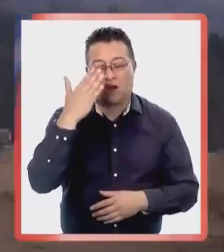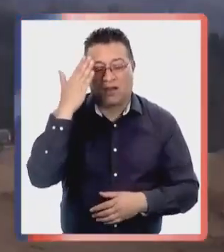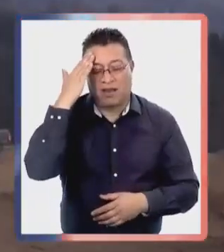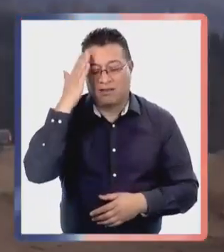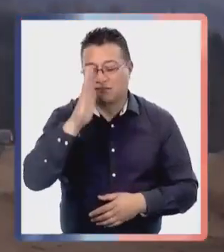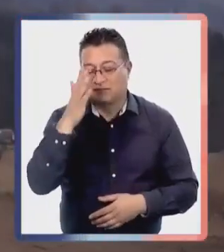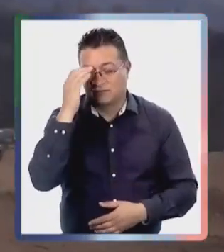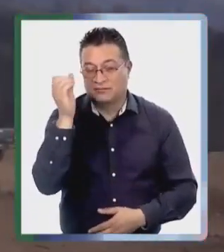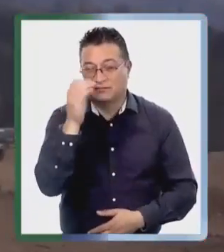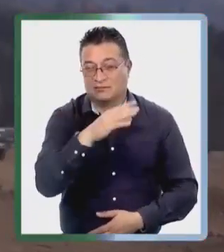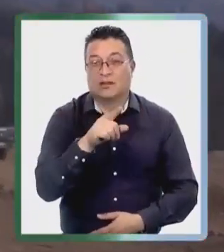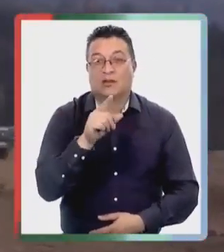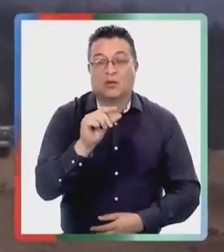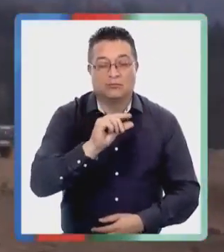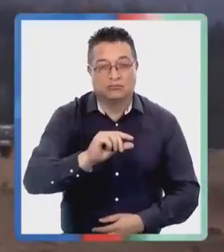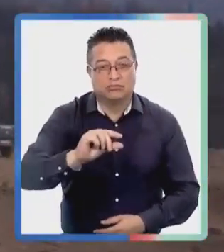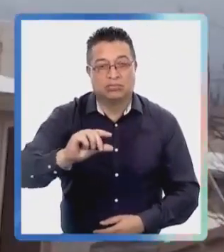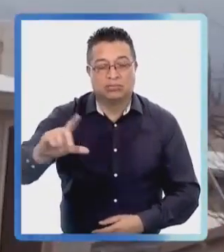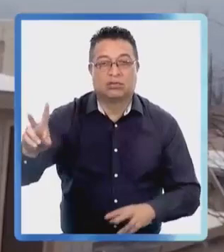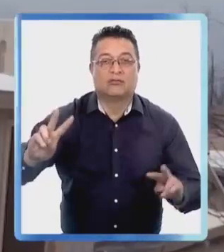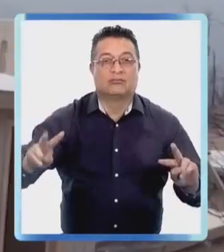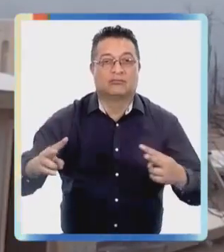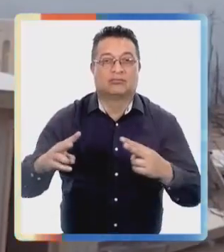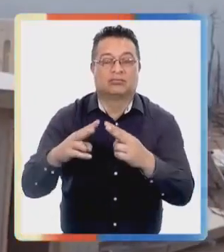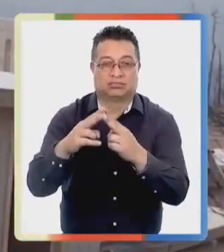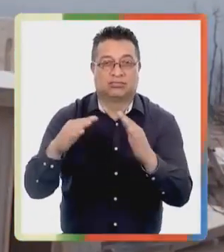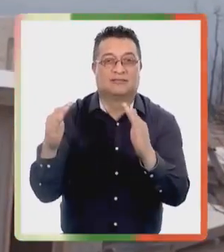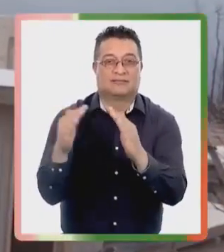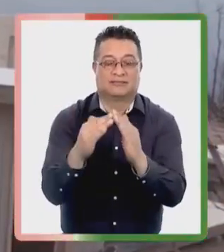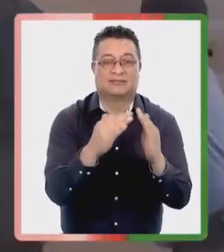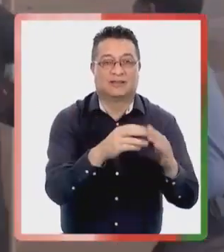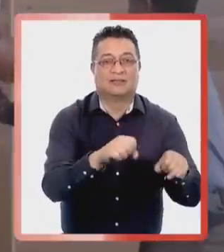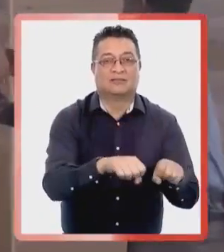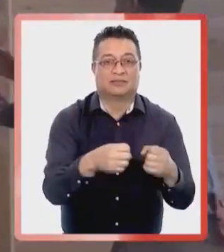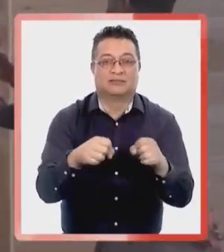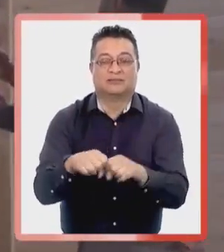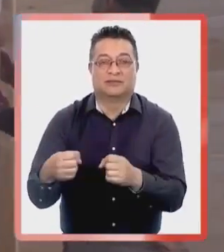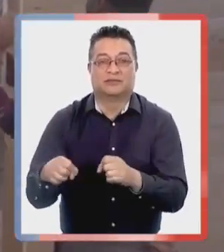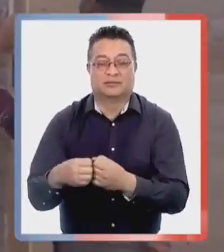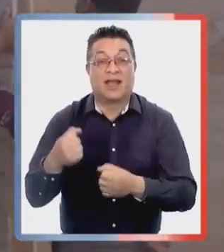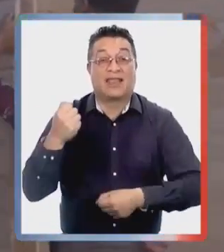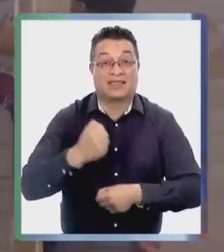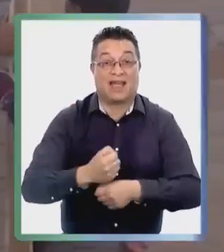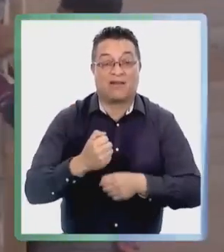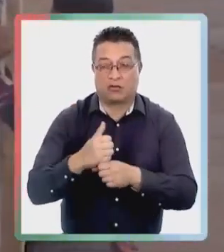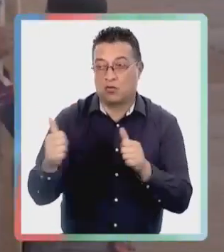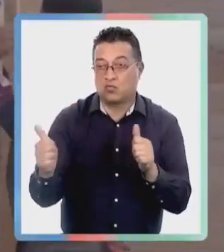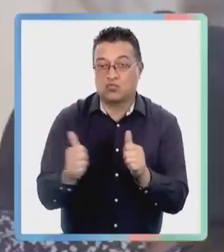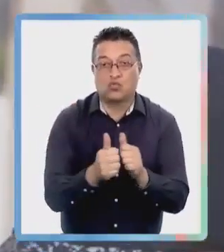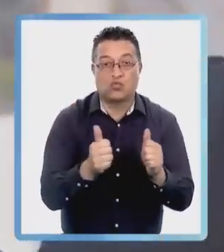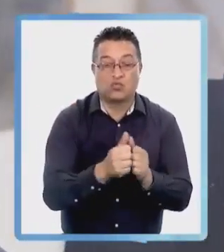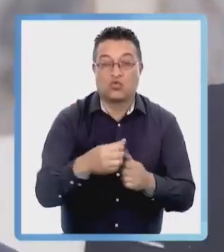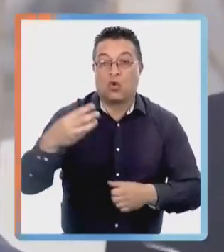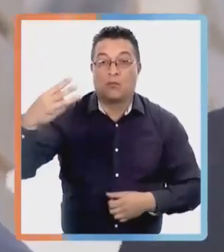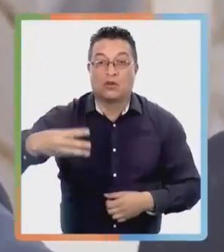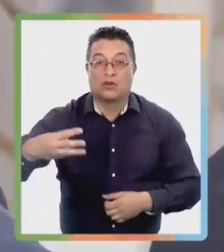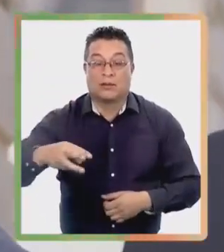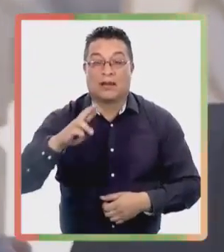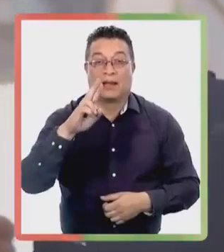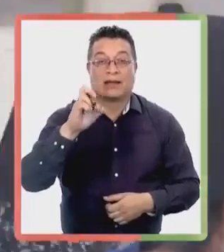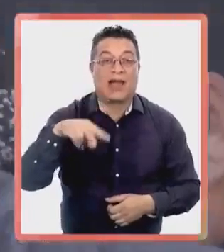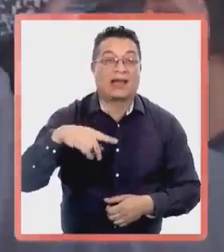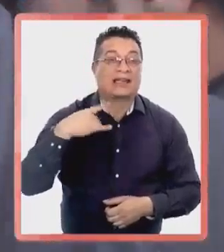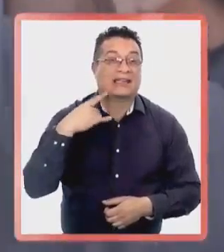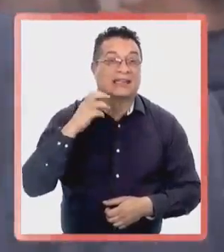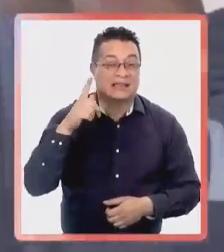recordarlo. Paulatinamente empieza la reconstrucción de las viviendas destruidas. El trabajo mancomunado entre el municipio de